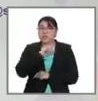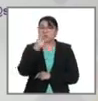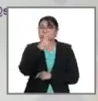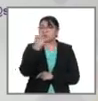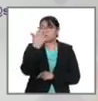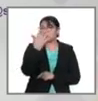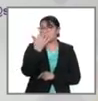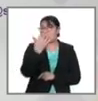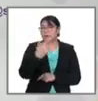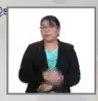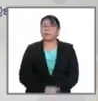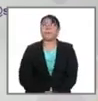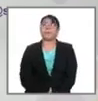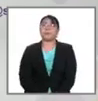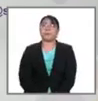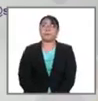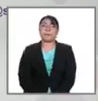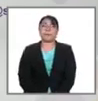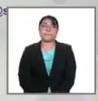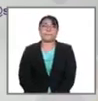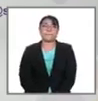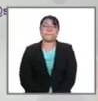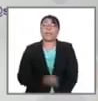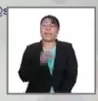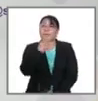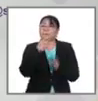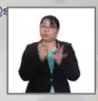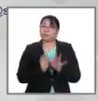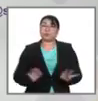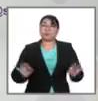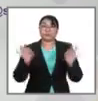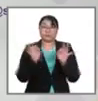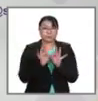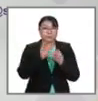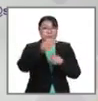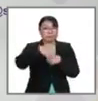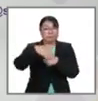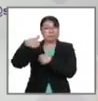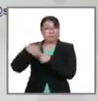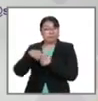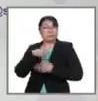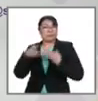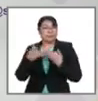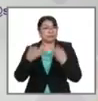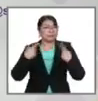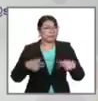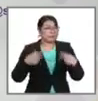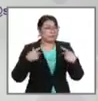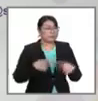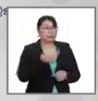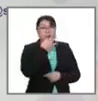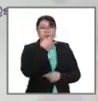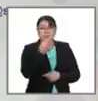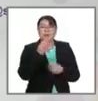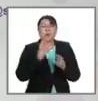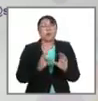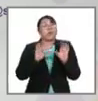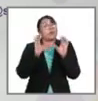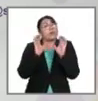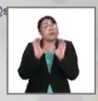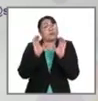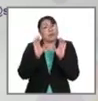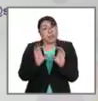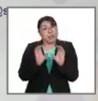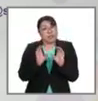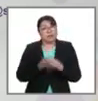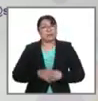250 casos es importante pedir la conciencia y la solidaridad de toda la ciudadanía de que es el